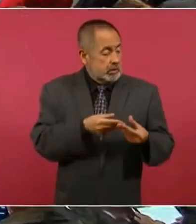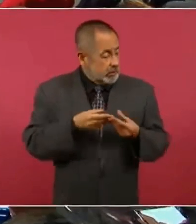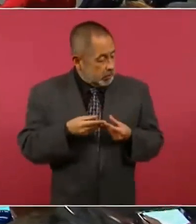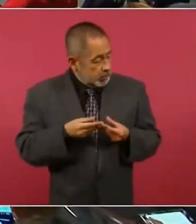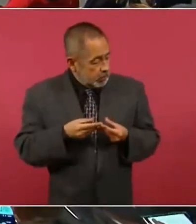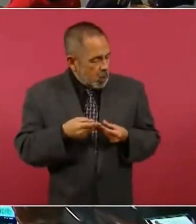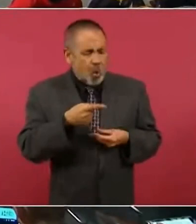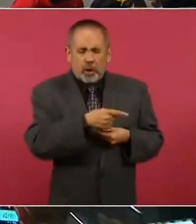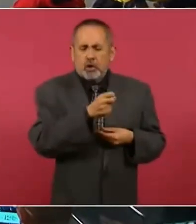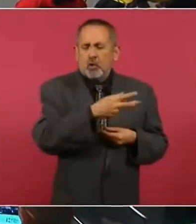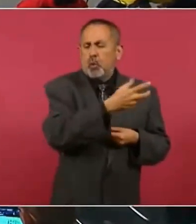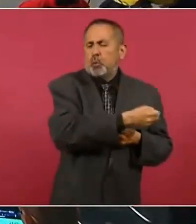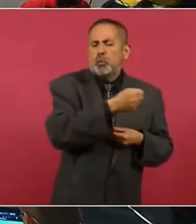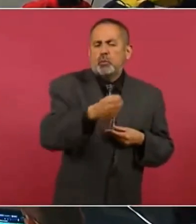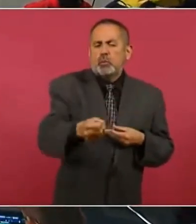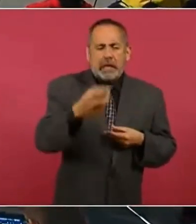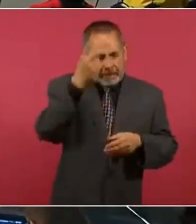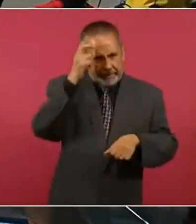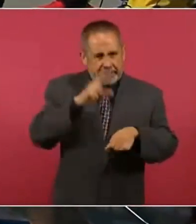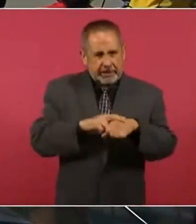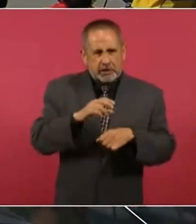del CISEN.